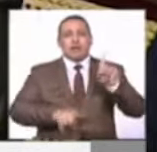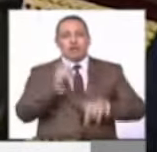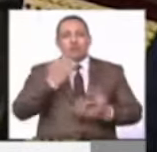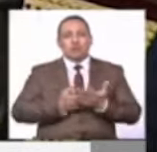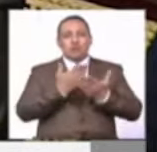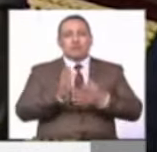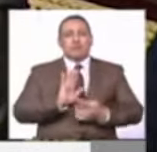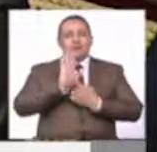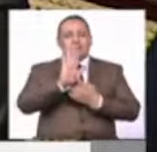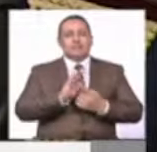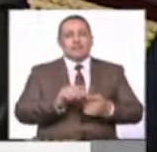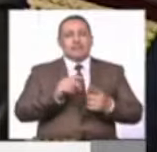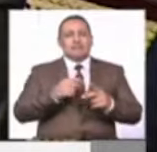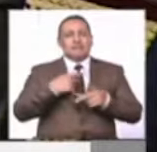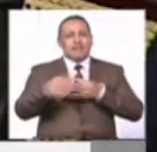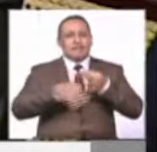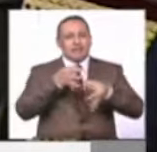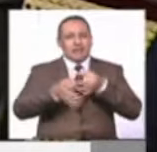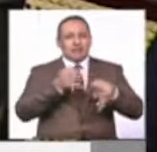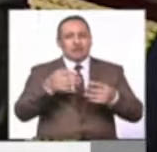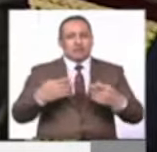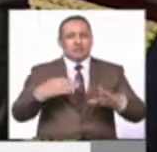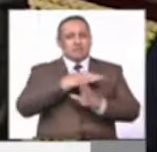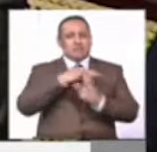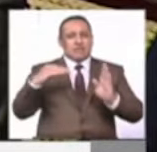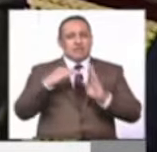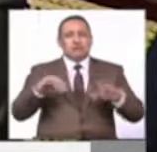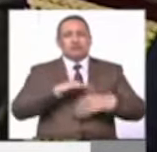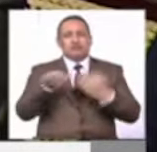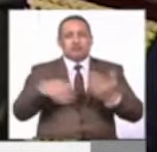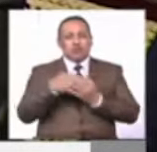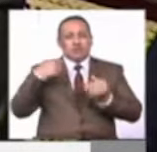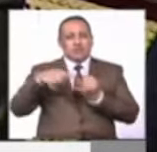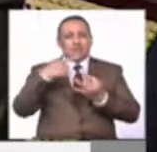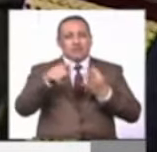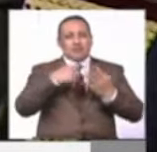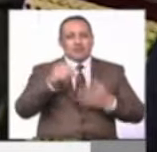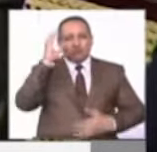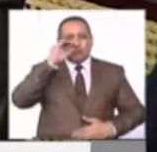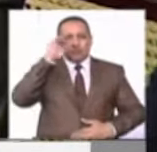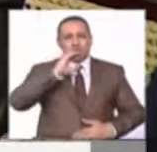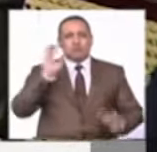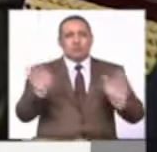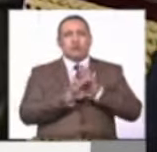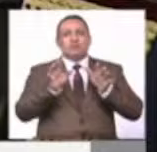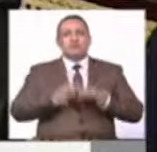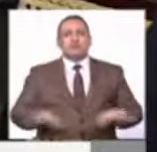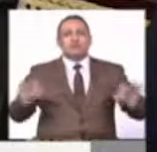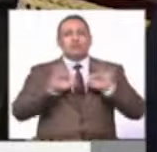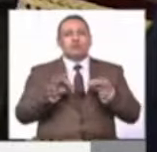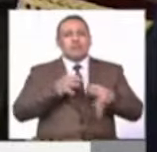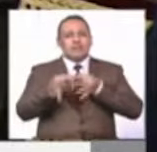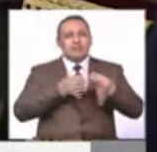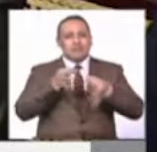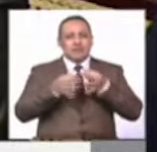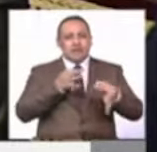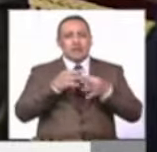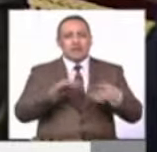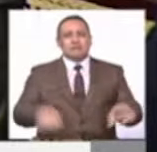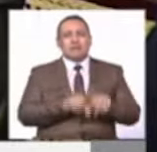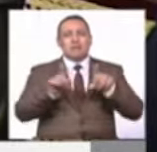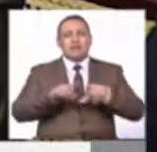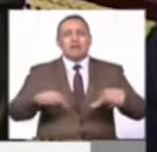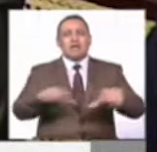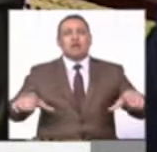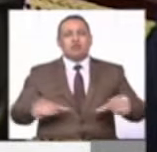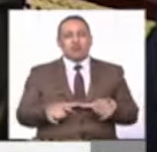fórmulas intermedias visto este conjunto de variadas opiniones es importante Resaltar que en el terreno